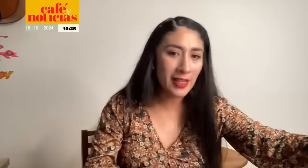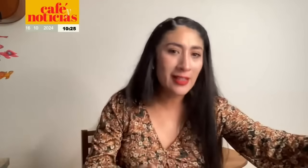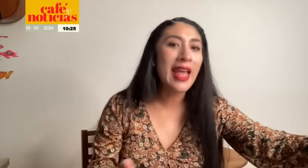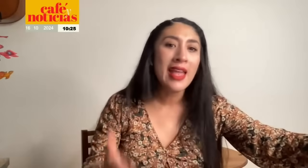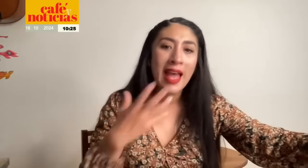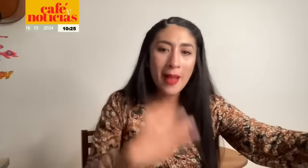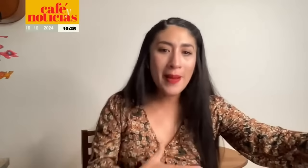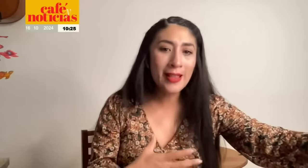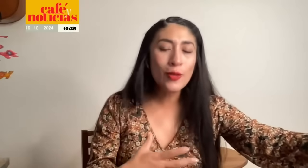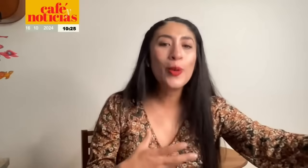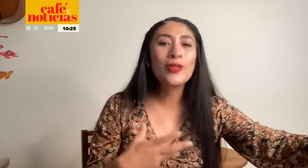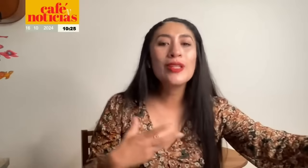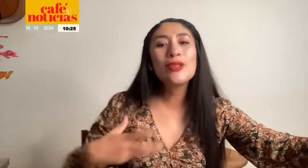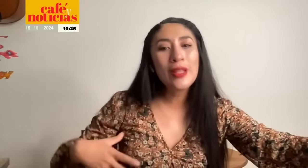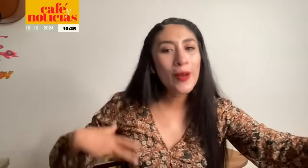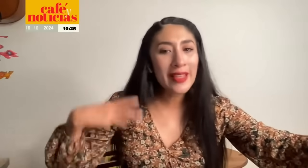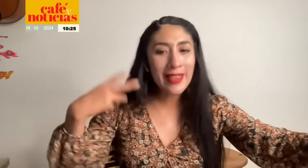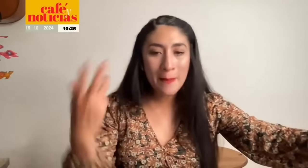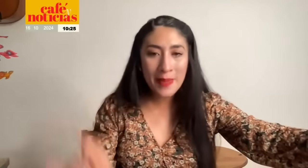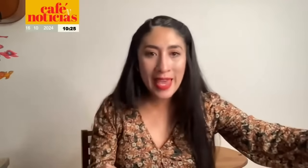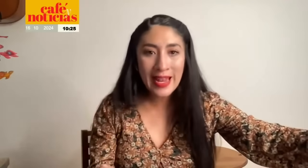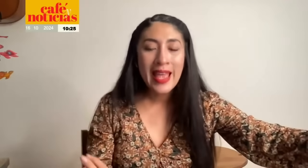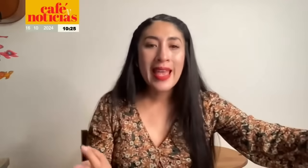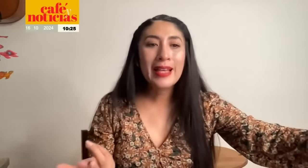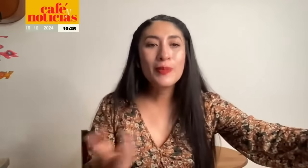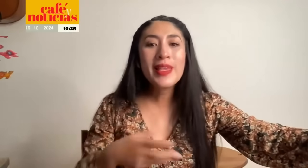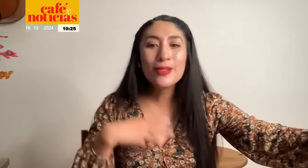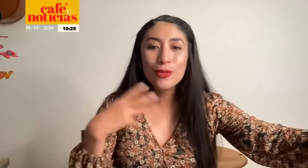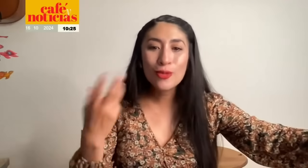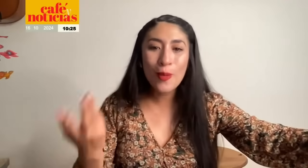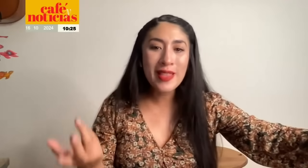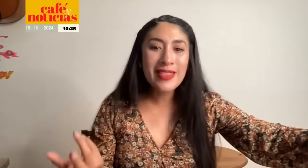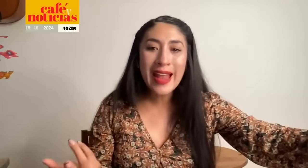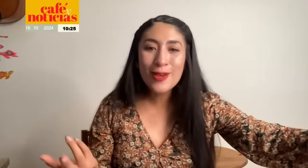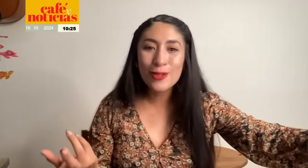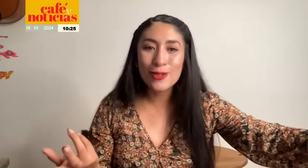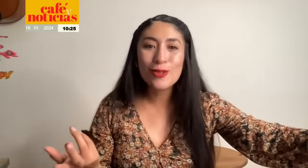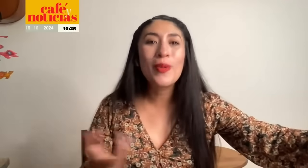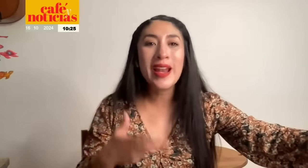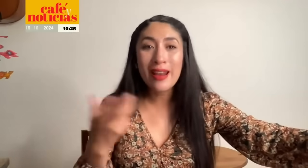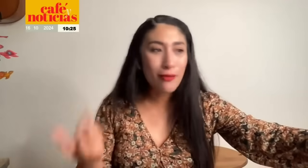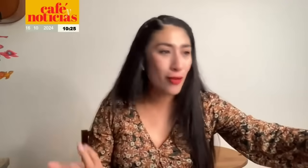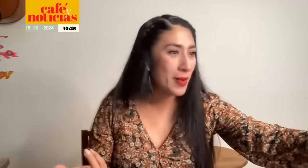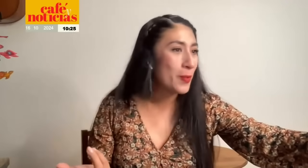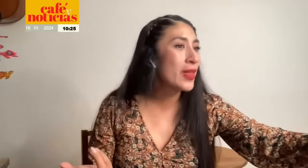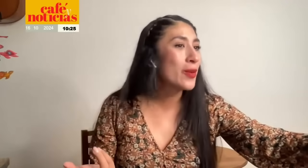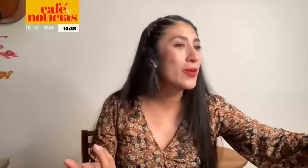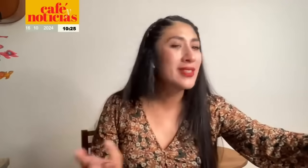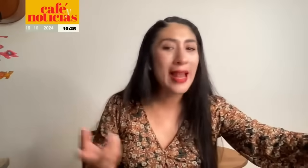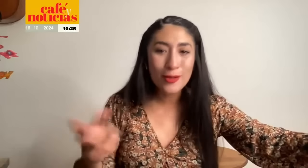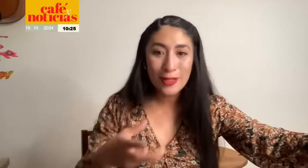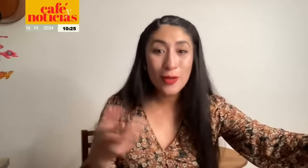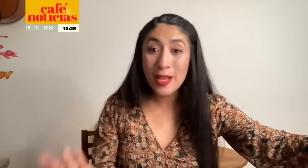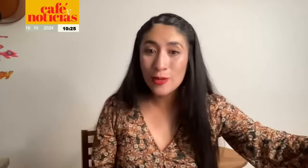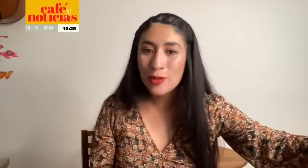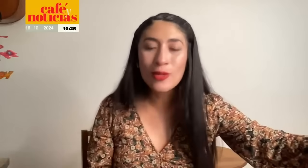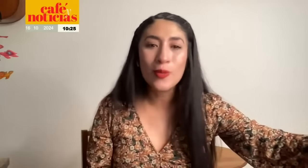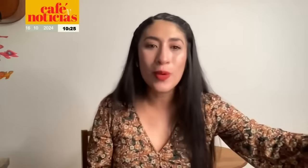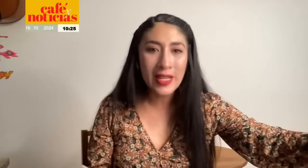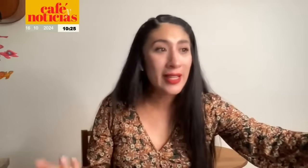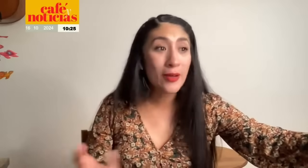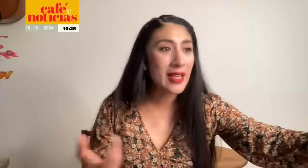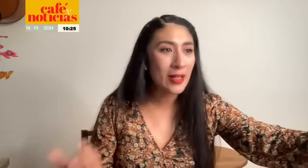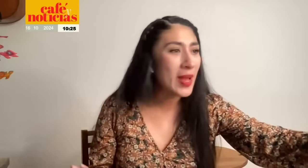no se limita a hablar de su proceso, sino que también expide sus comentarios sobre la reforma al Poder Judicial, o sea, sobre